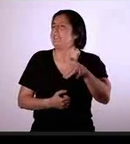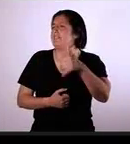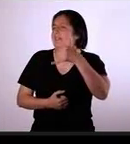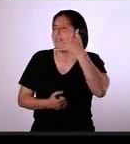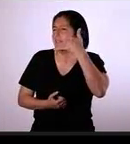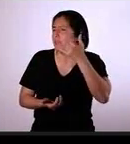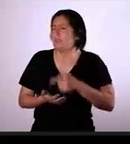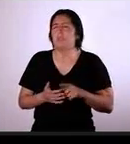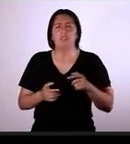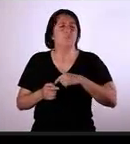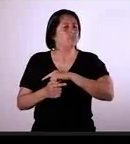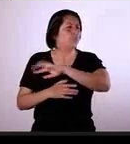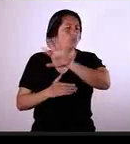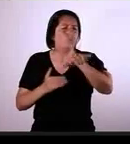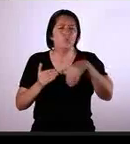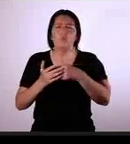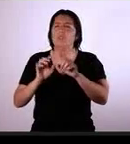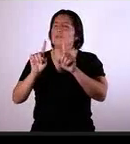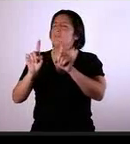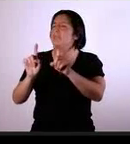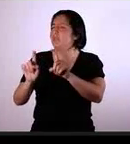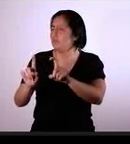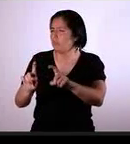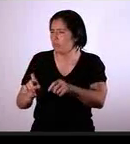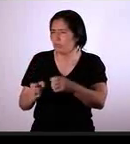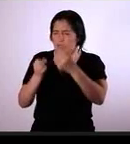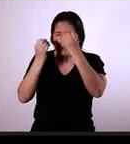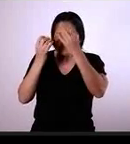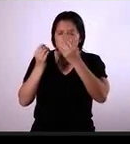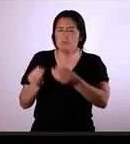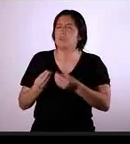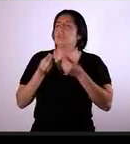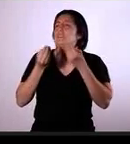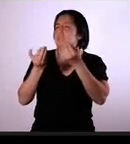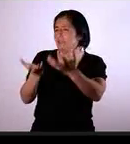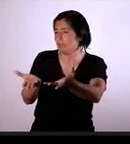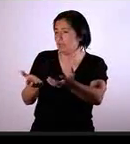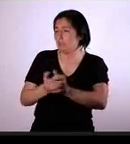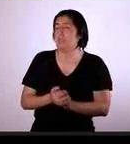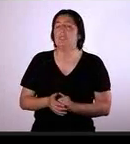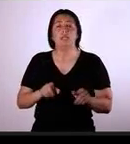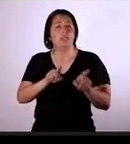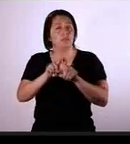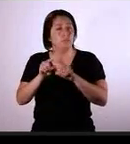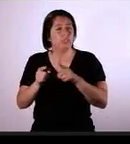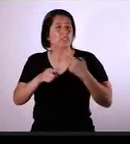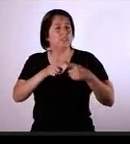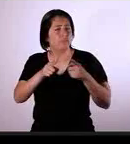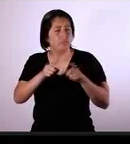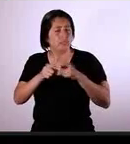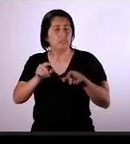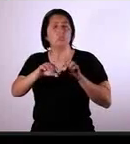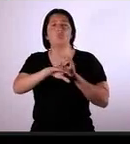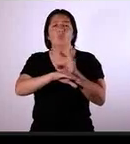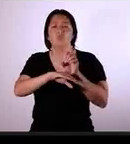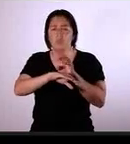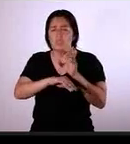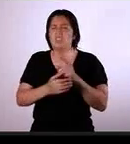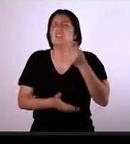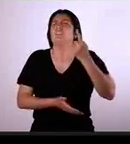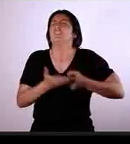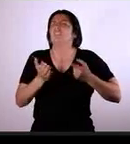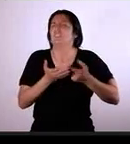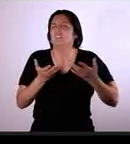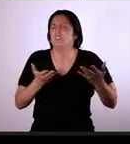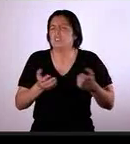para poder hacer todas las consultas, recibir la información y, en todo caso, también una serie de consejos para qué cosa